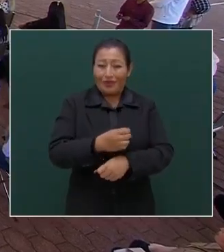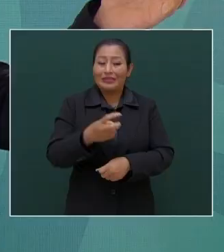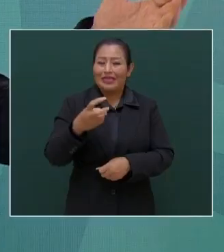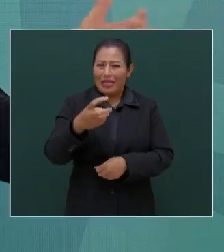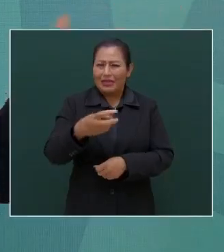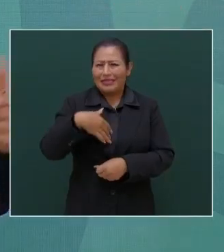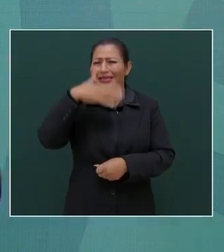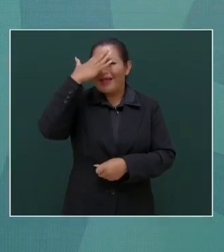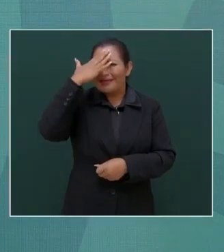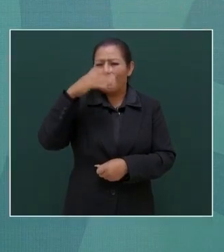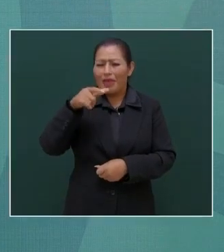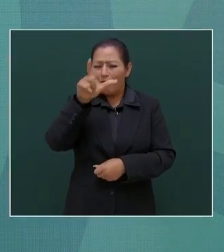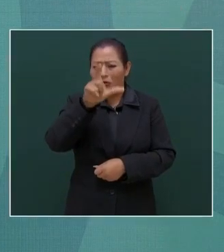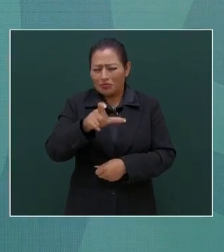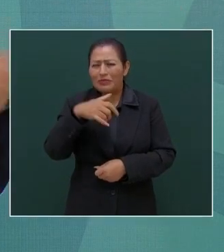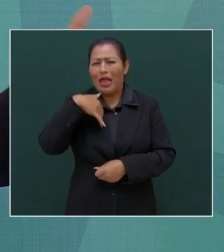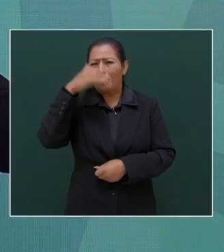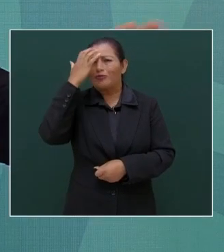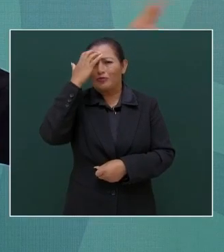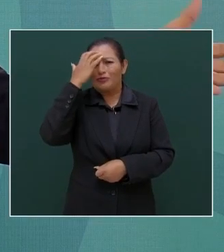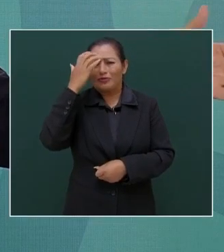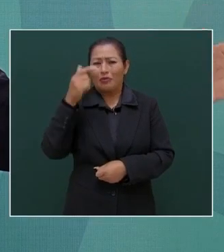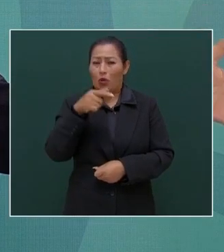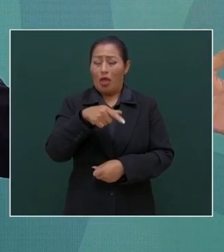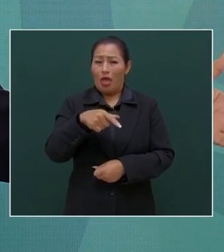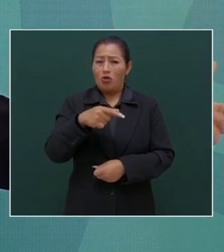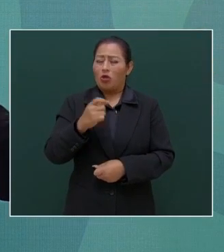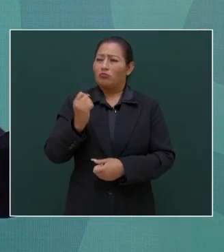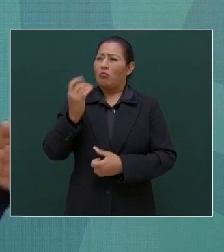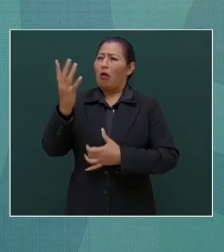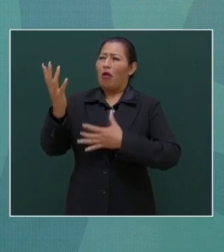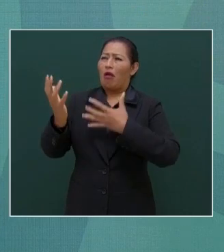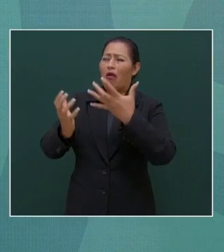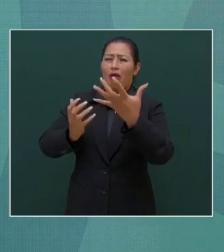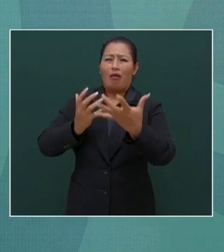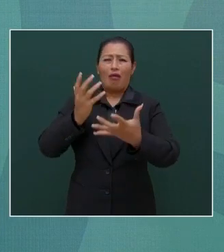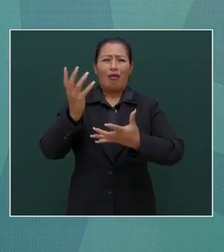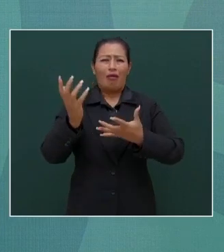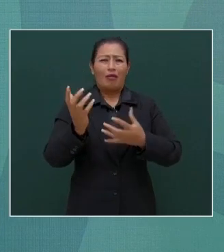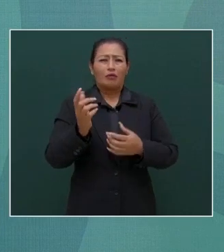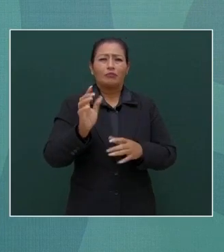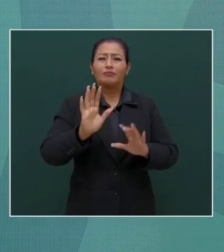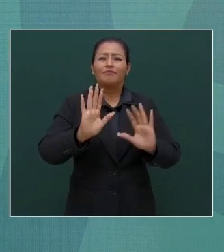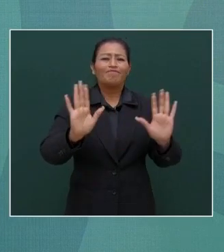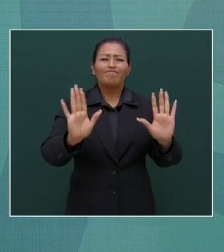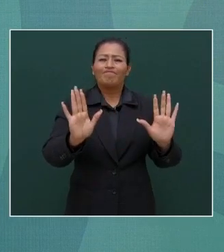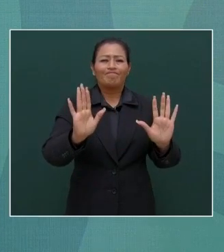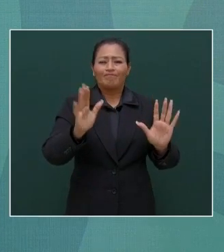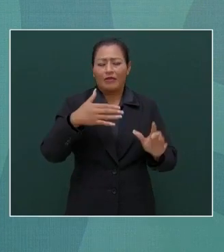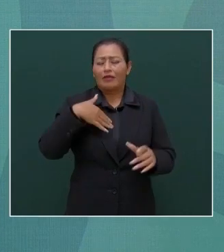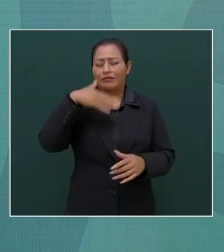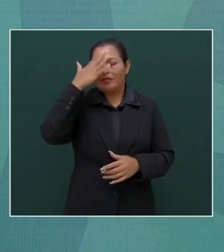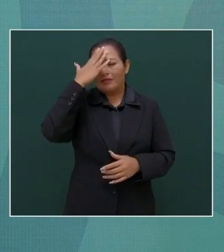Eso ya se sabe, ¿no? No andan ahí dándose baños de pureza,